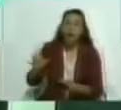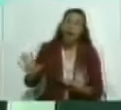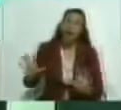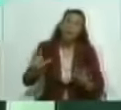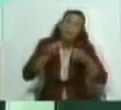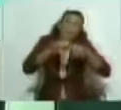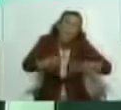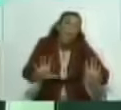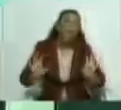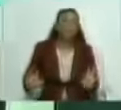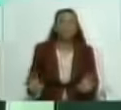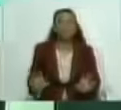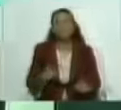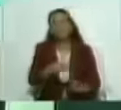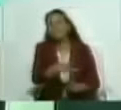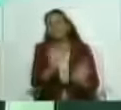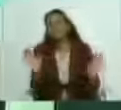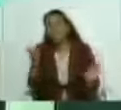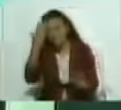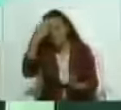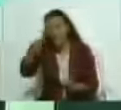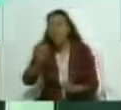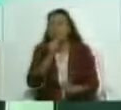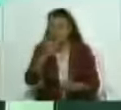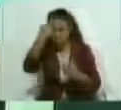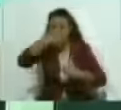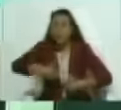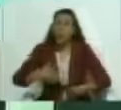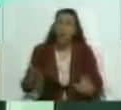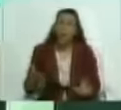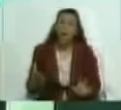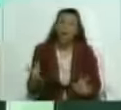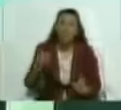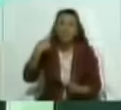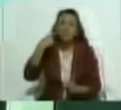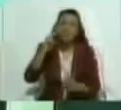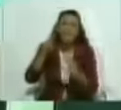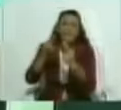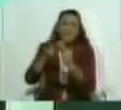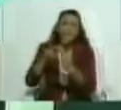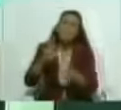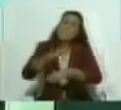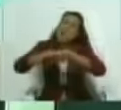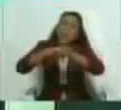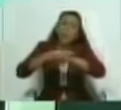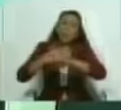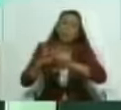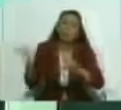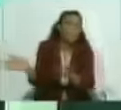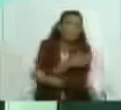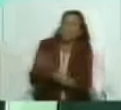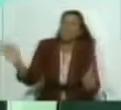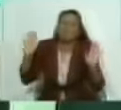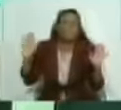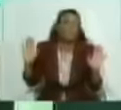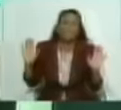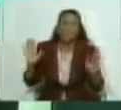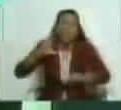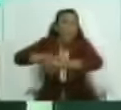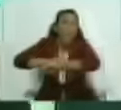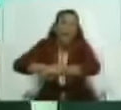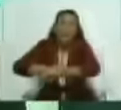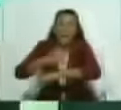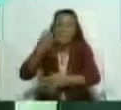García, García, ¿sabes quién soy? Sí, Gaspar Rodríguez, perdóname, Gaspar. Yo sé que quedaste con esas